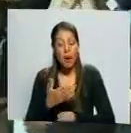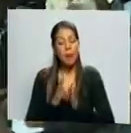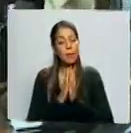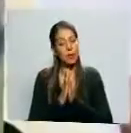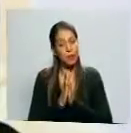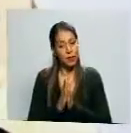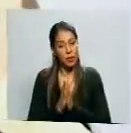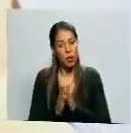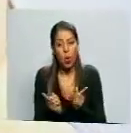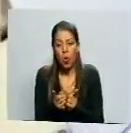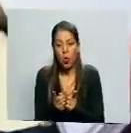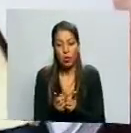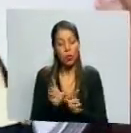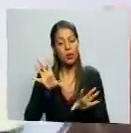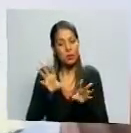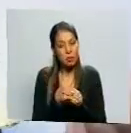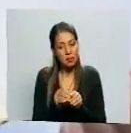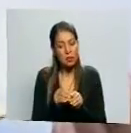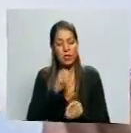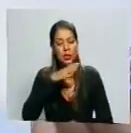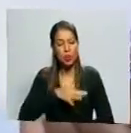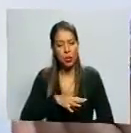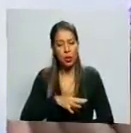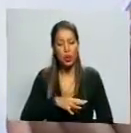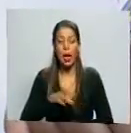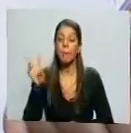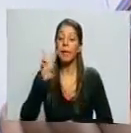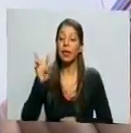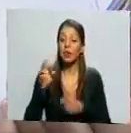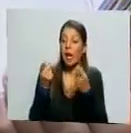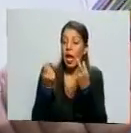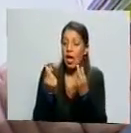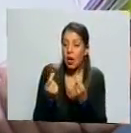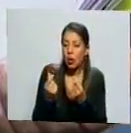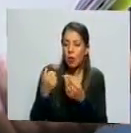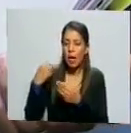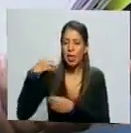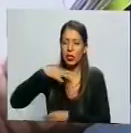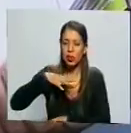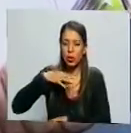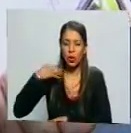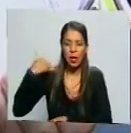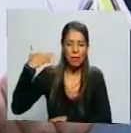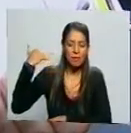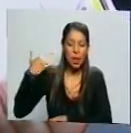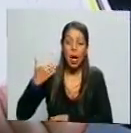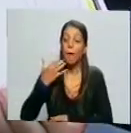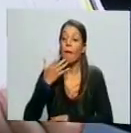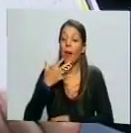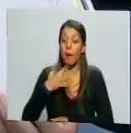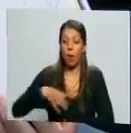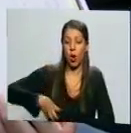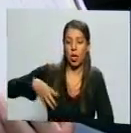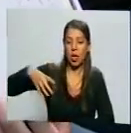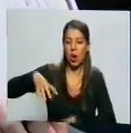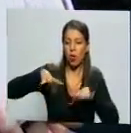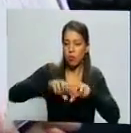referencia, la estructura económica y social de Venezuela, lo que son los grupos de poder en